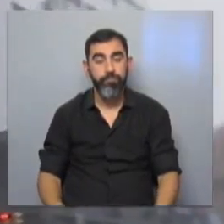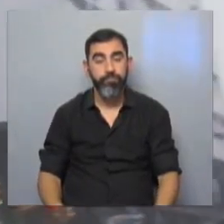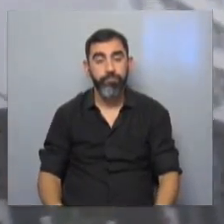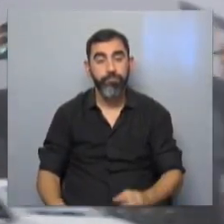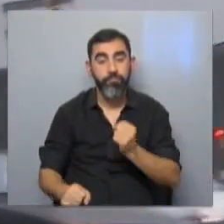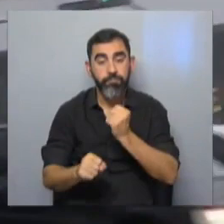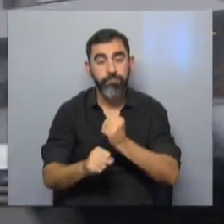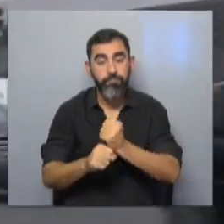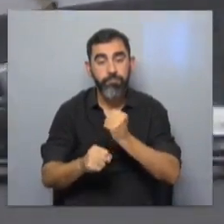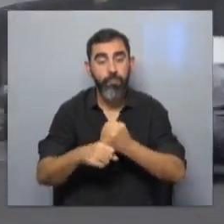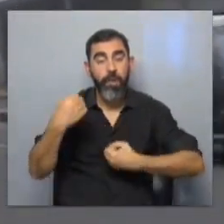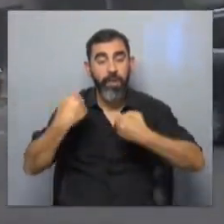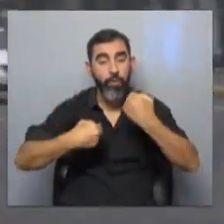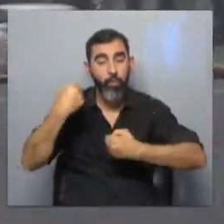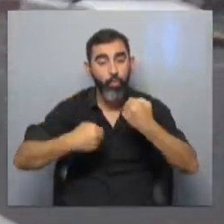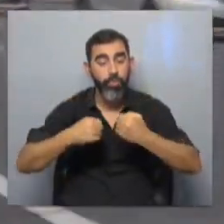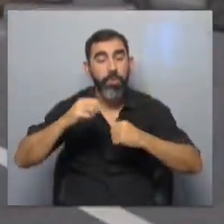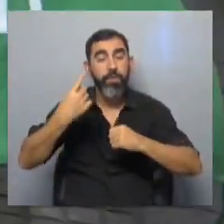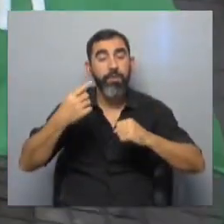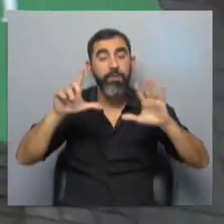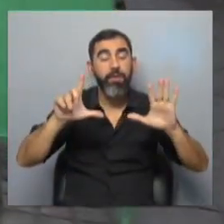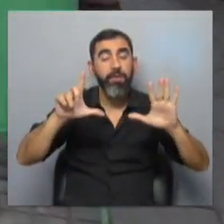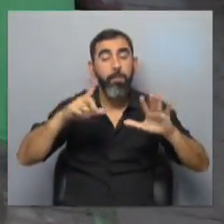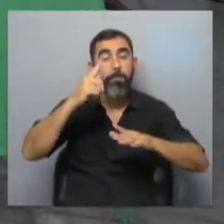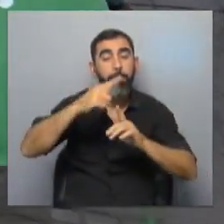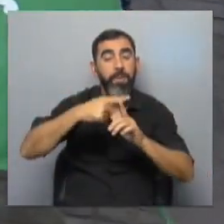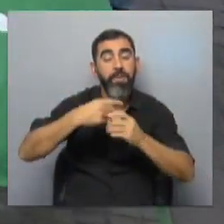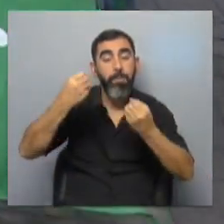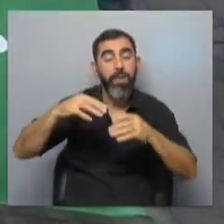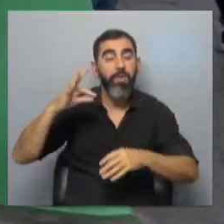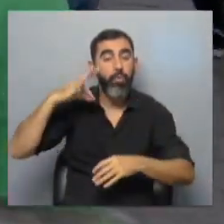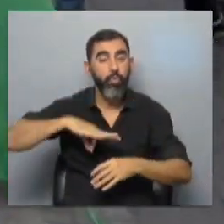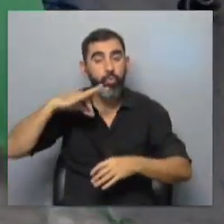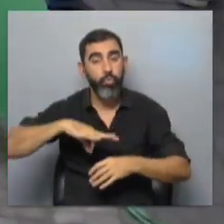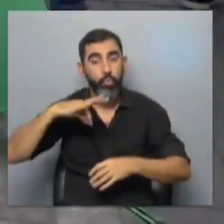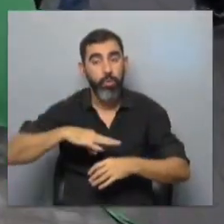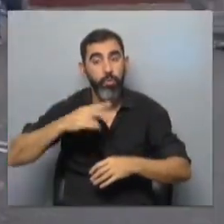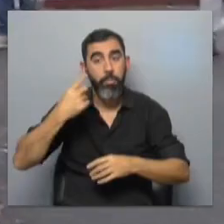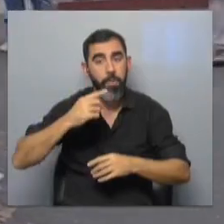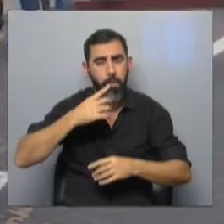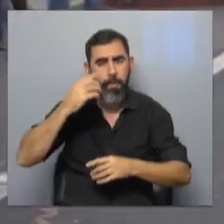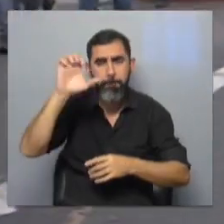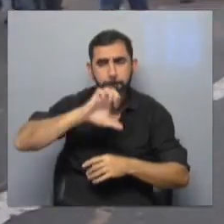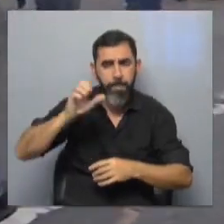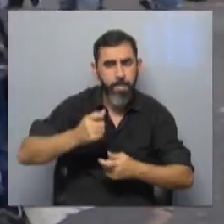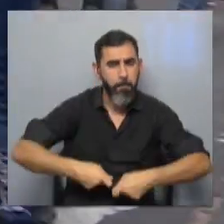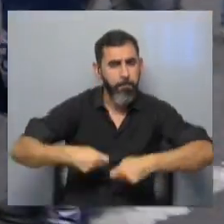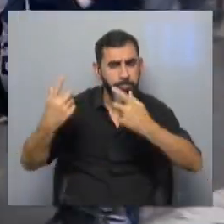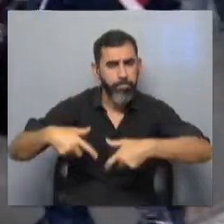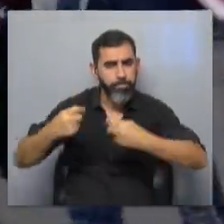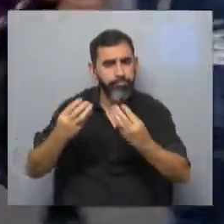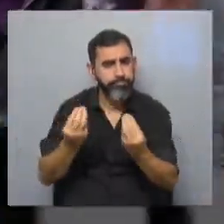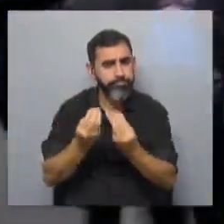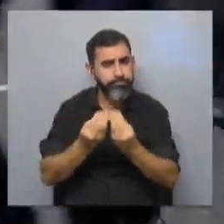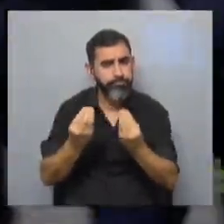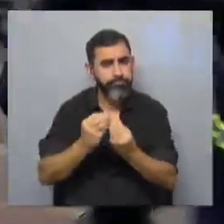Los trabajadores del sector industrial llevan 17 meses de pérdida salarial pese a que la rentabilidad de las empresas exportadoras